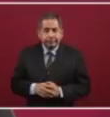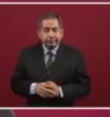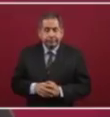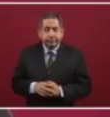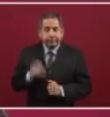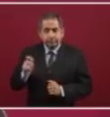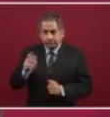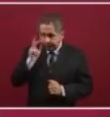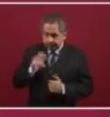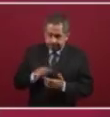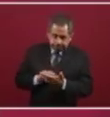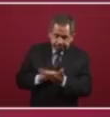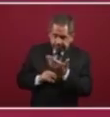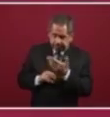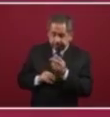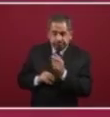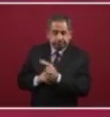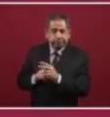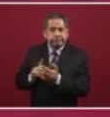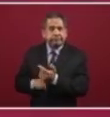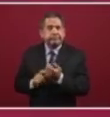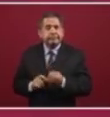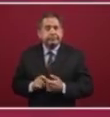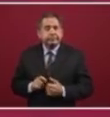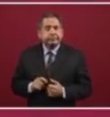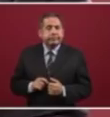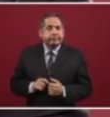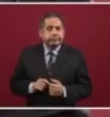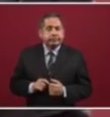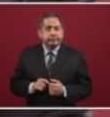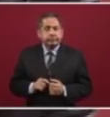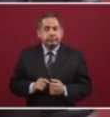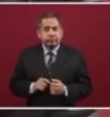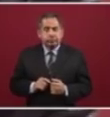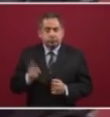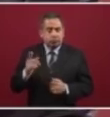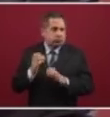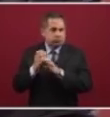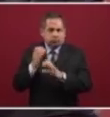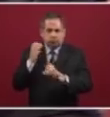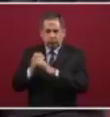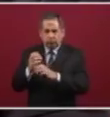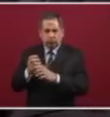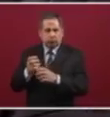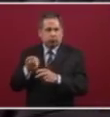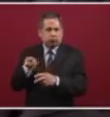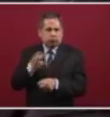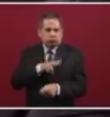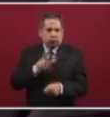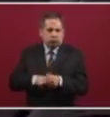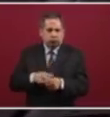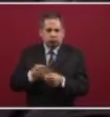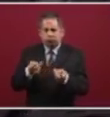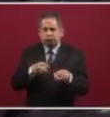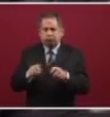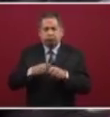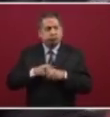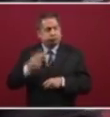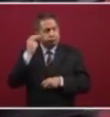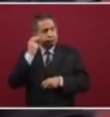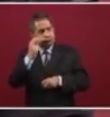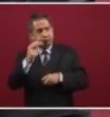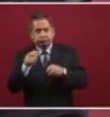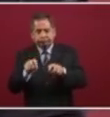tienen pruebas de que en un camión de pasaje, un